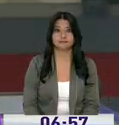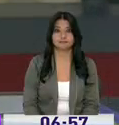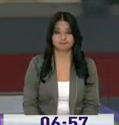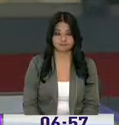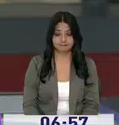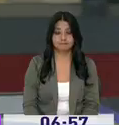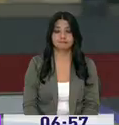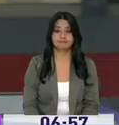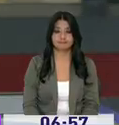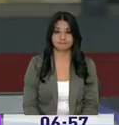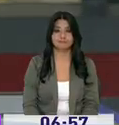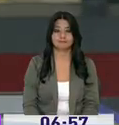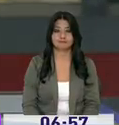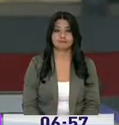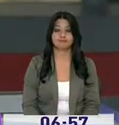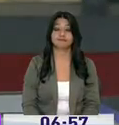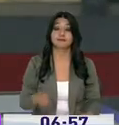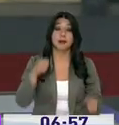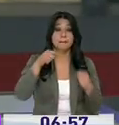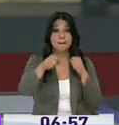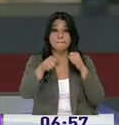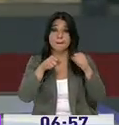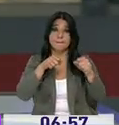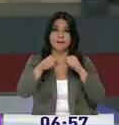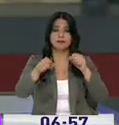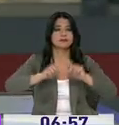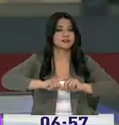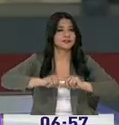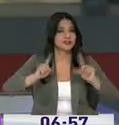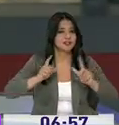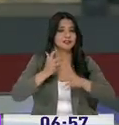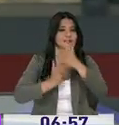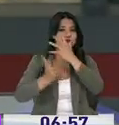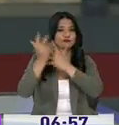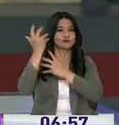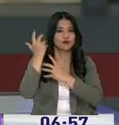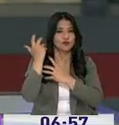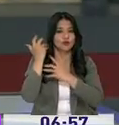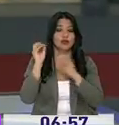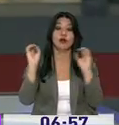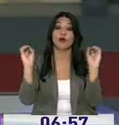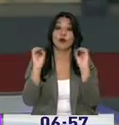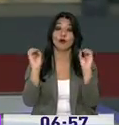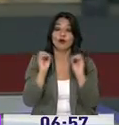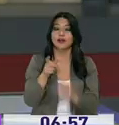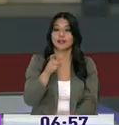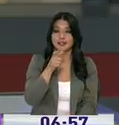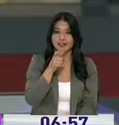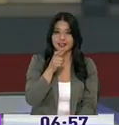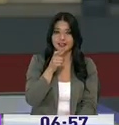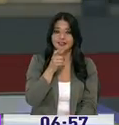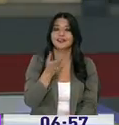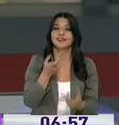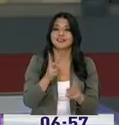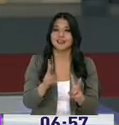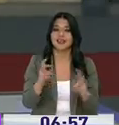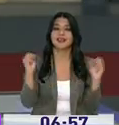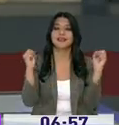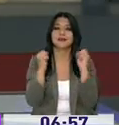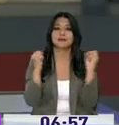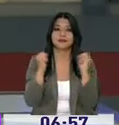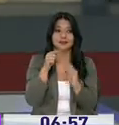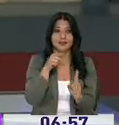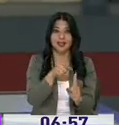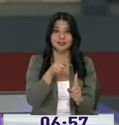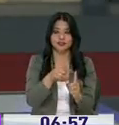Es que amigos, alrededor del boxeo hay miles de historias y de varias de ellas se guardan en los gimnasios, sobre todo en uno,